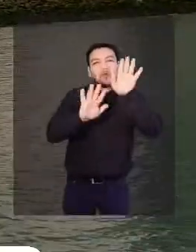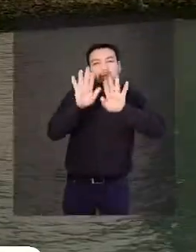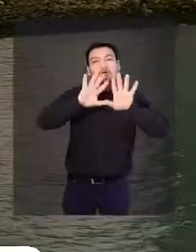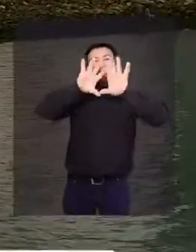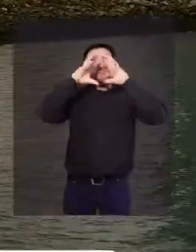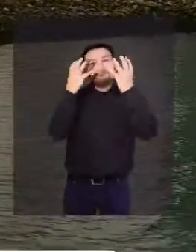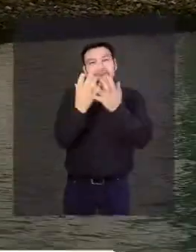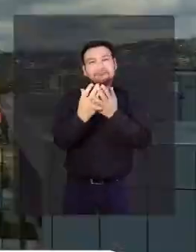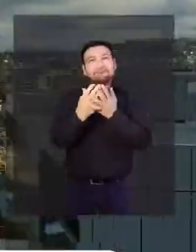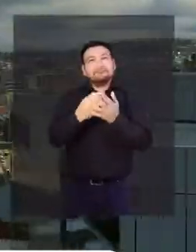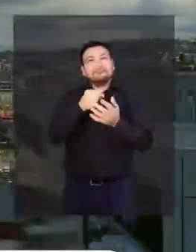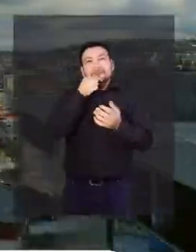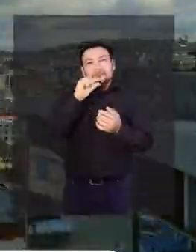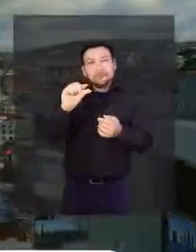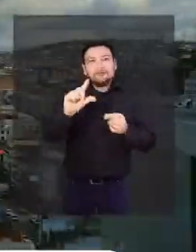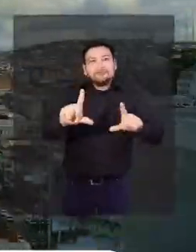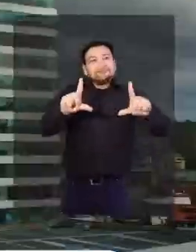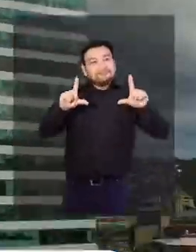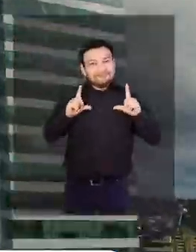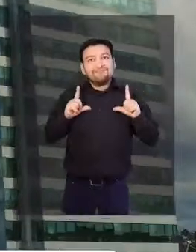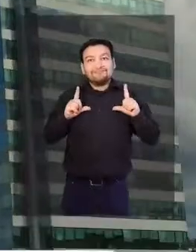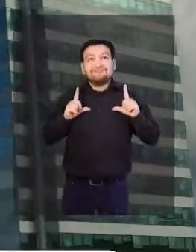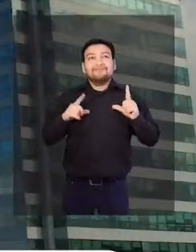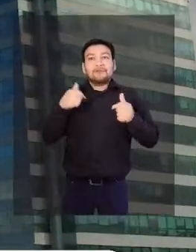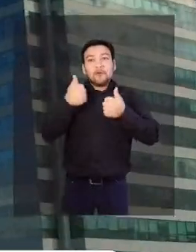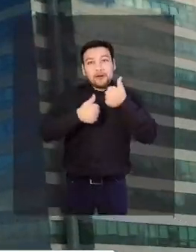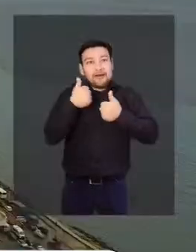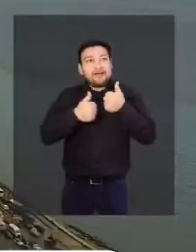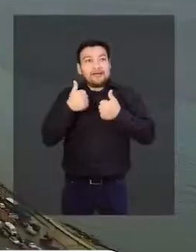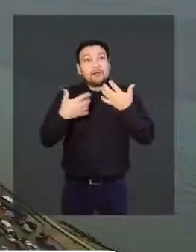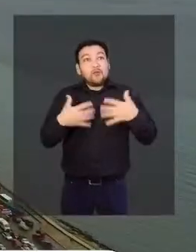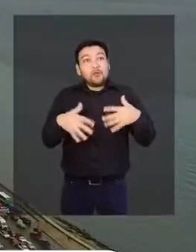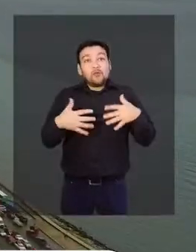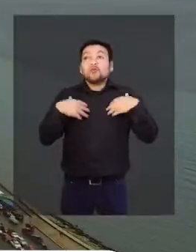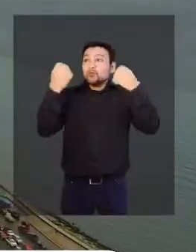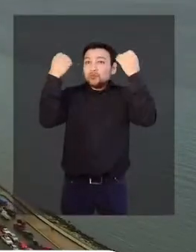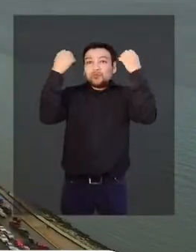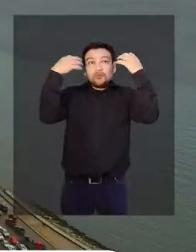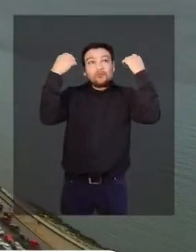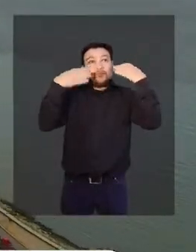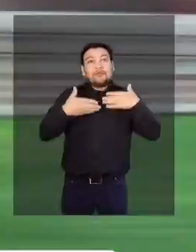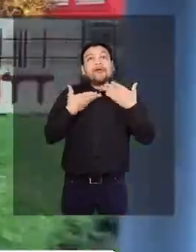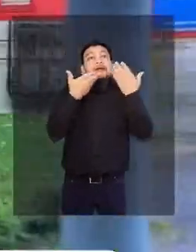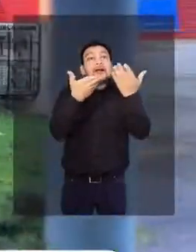región de los lagos ha generado una creciente necesidad de profesionales en la zona.